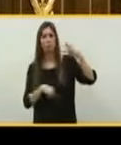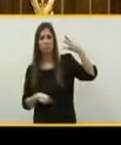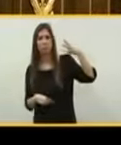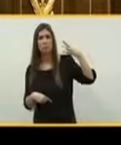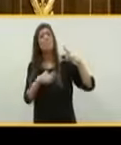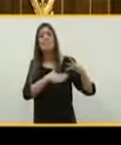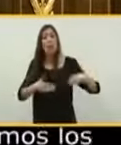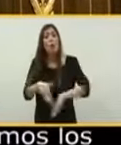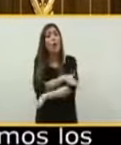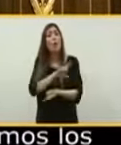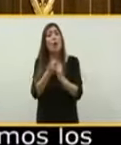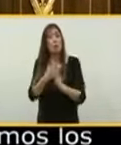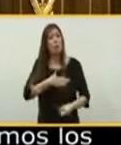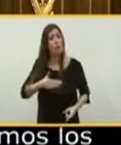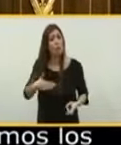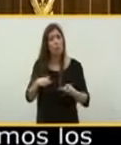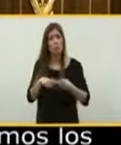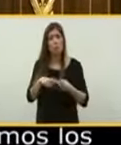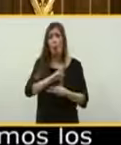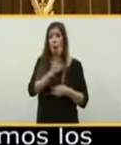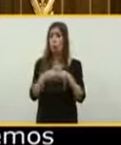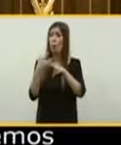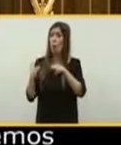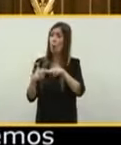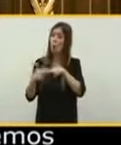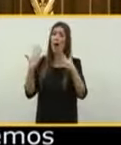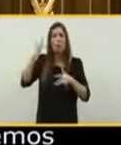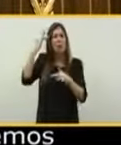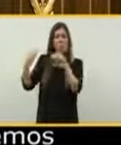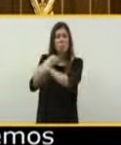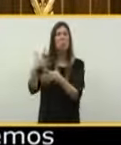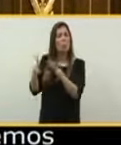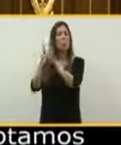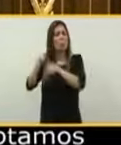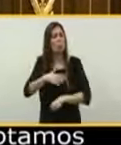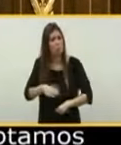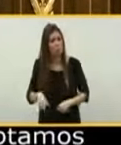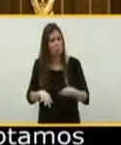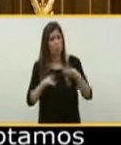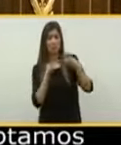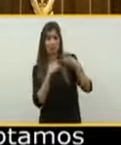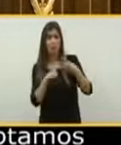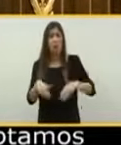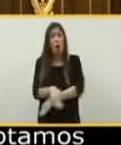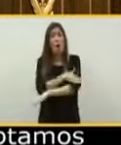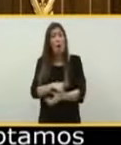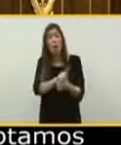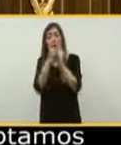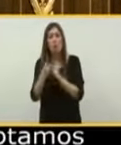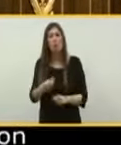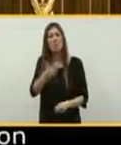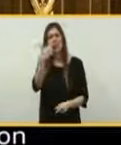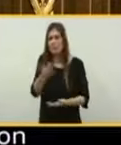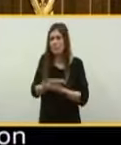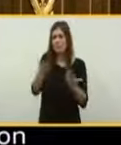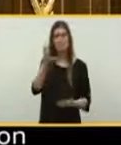de cambio, porque aceptamos acordar con otros partidos con diferentes ideologías a la nuestra y porque ningún gobierno de cambio que defienda los intereses de una España